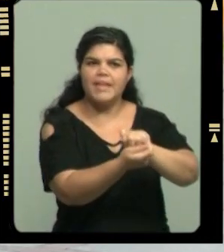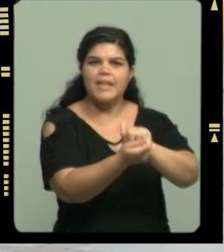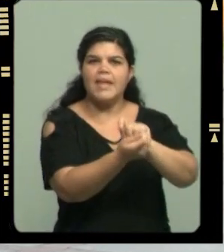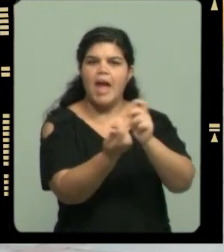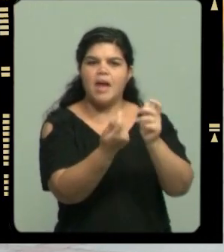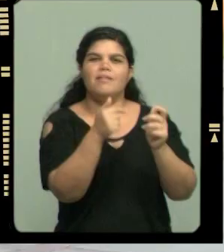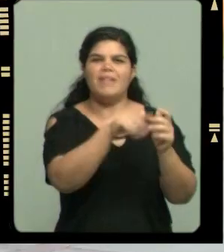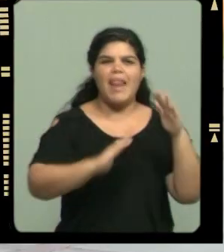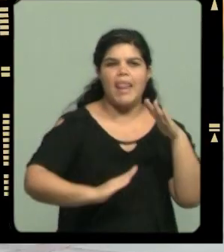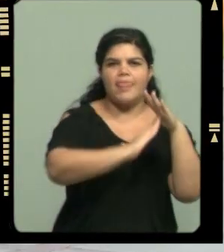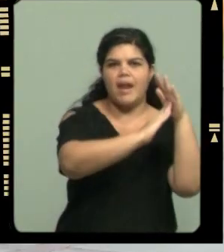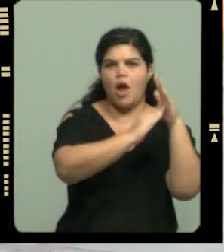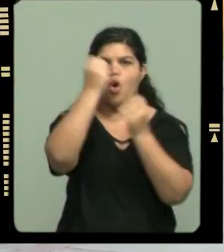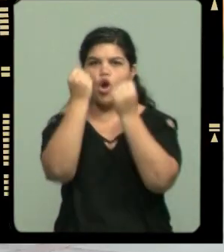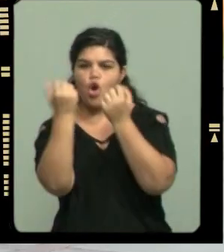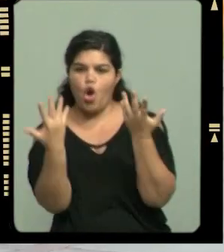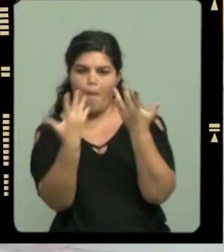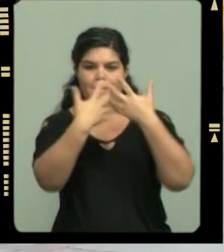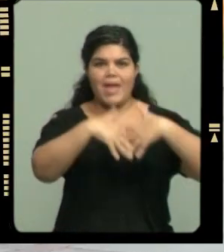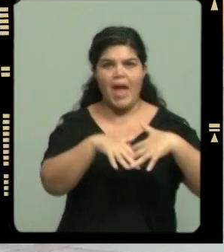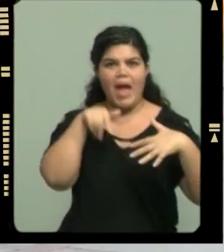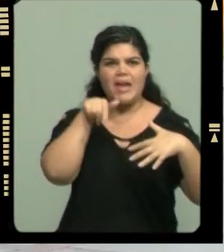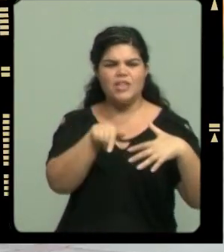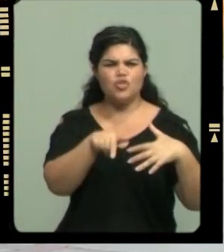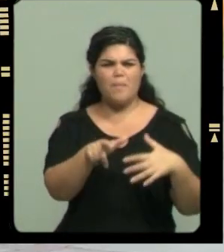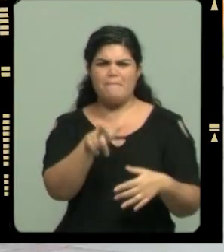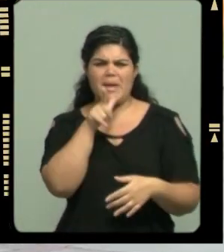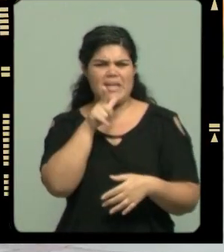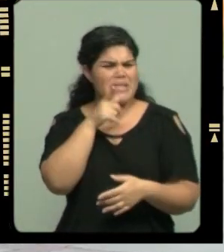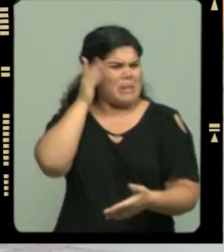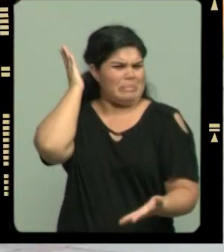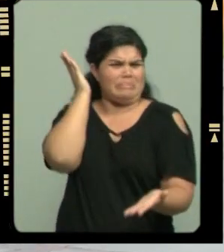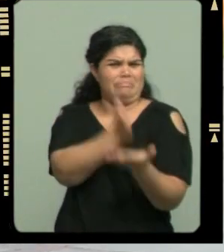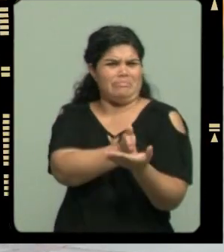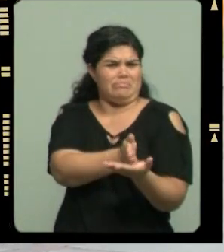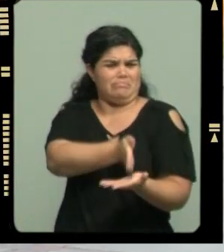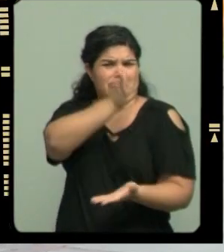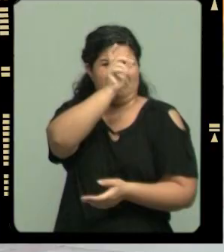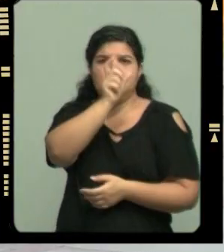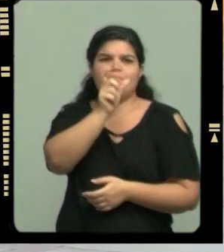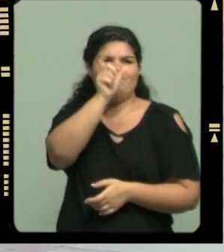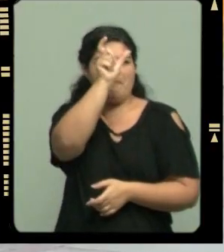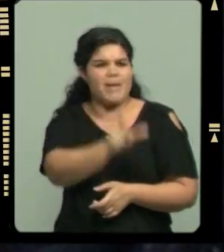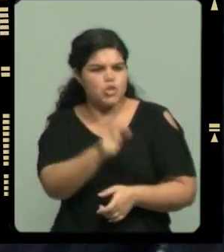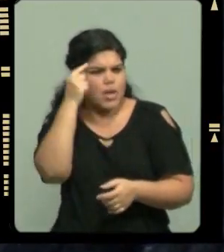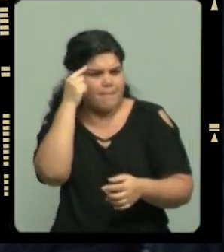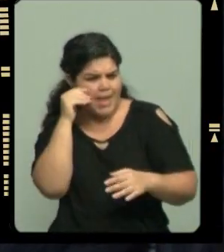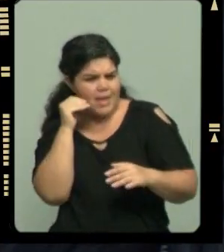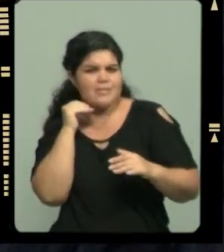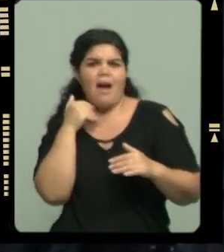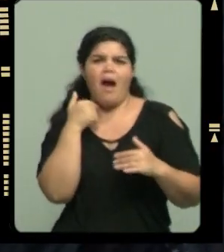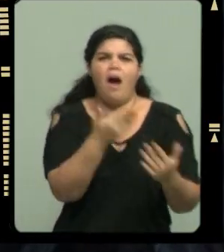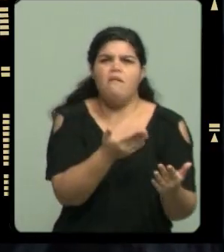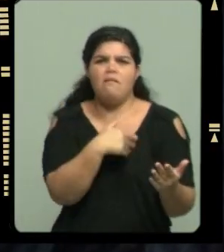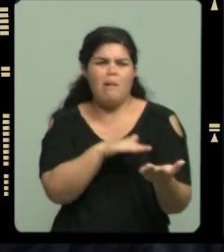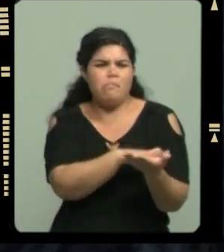con la economía lo hemos visto como algo muy duro, tal vez hasta deshumanizado, pero claramente no es así. Y por ahí la percepción